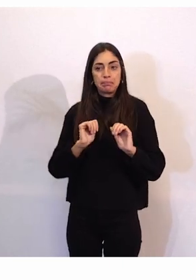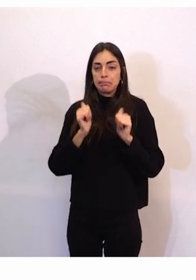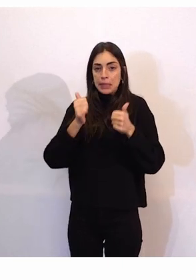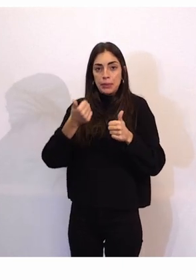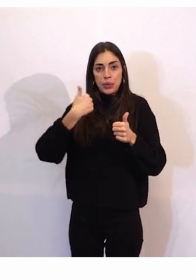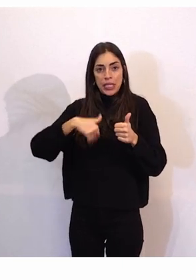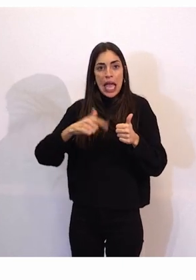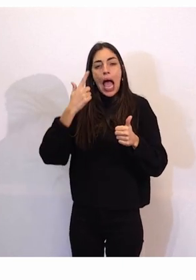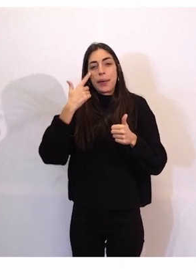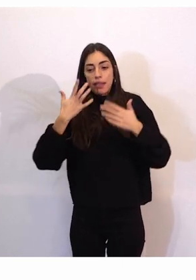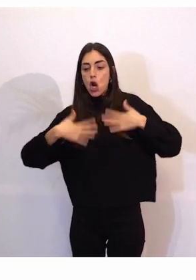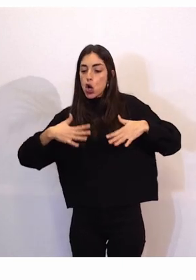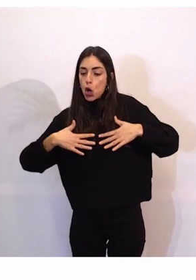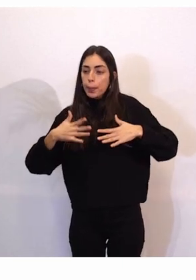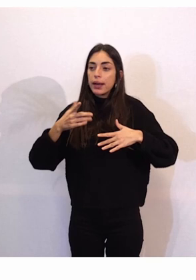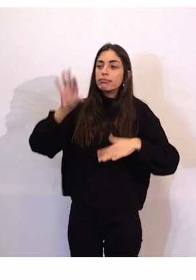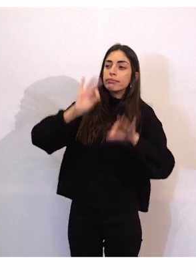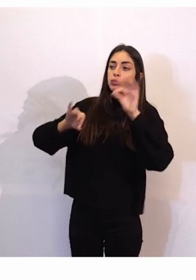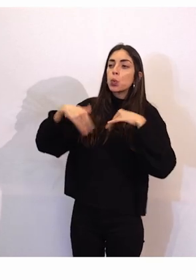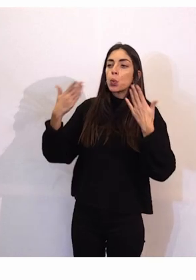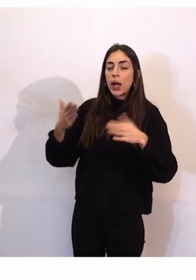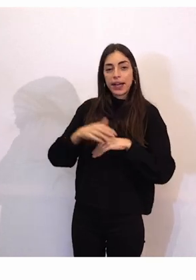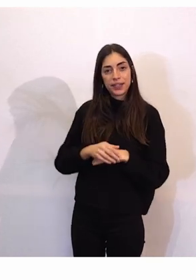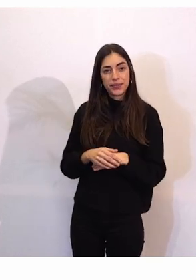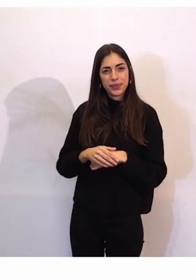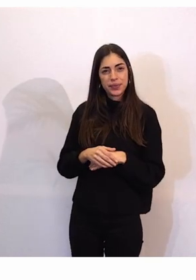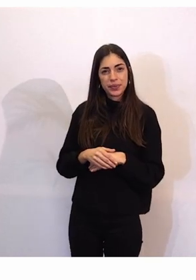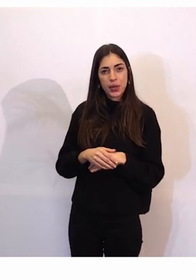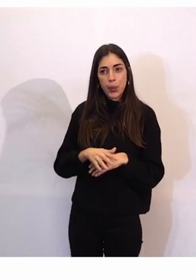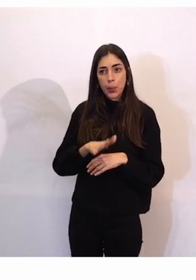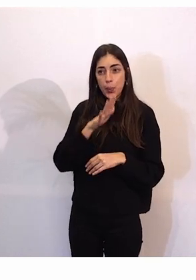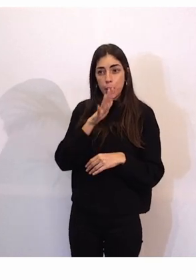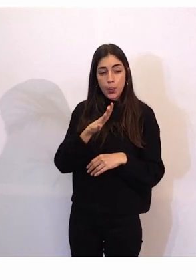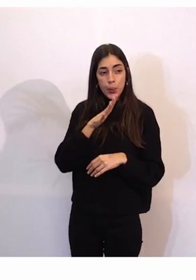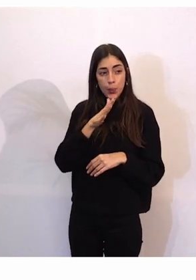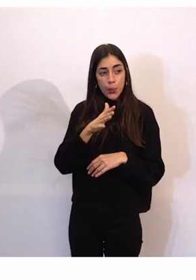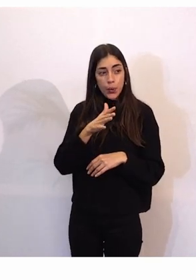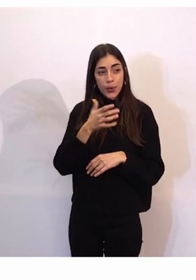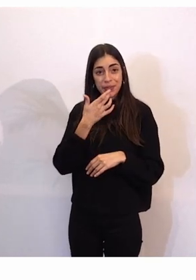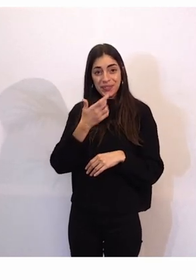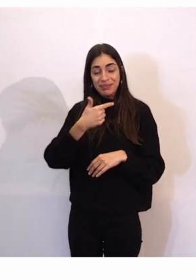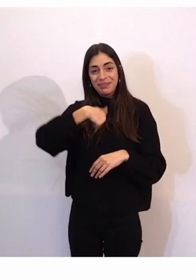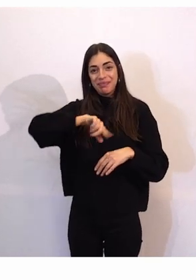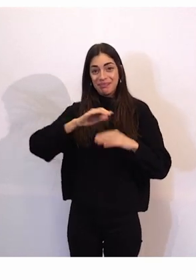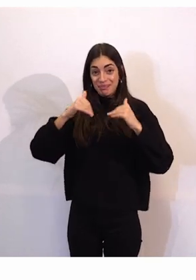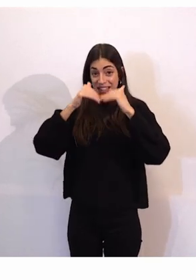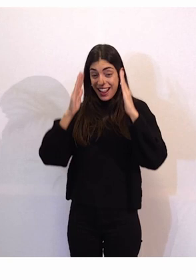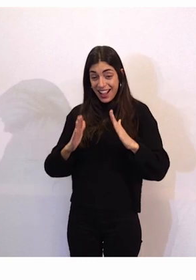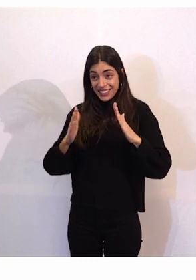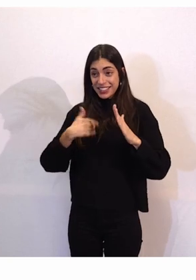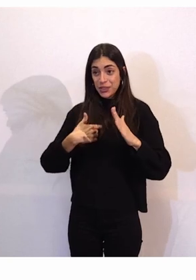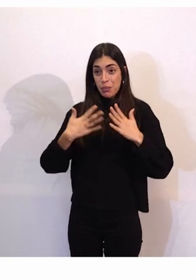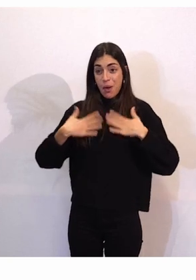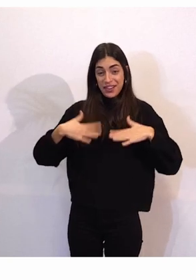mirar a ver la ropa que nos ponemos. Porque si nos quedamos en casa, chandal. A cambiar rápido. Pero